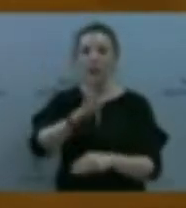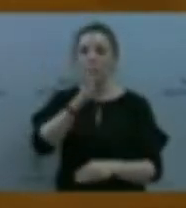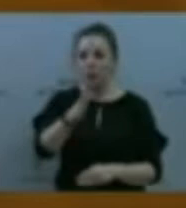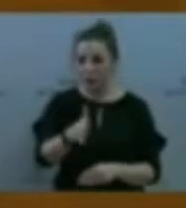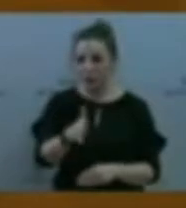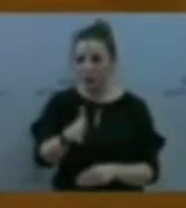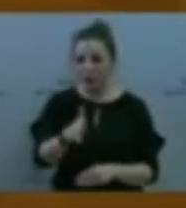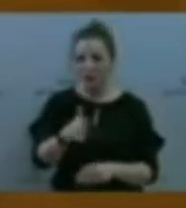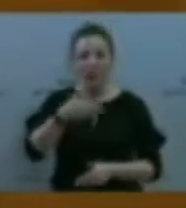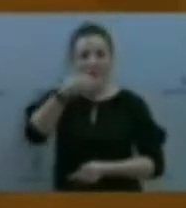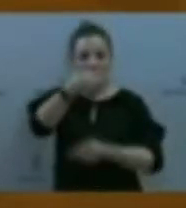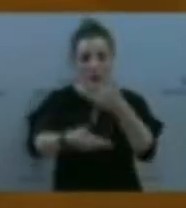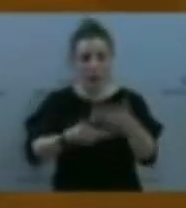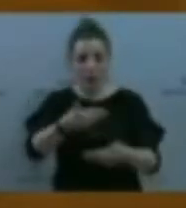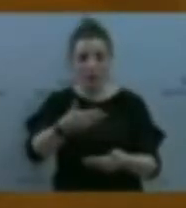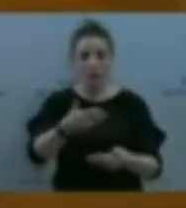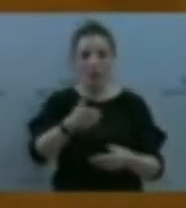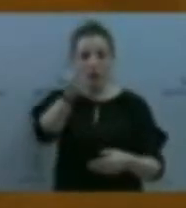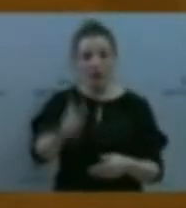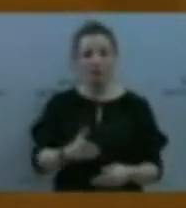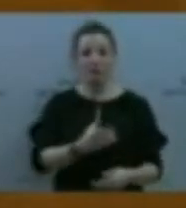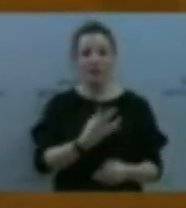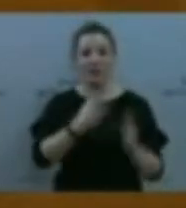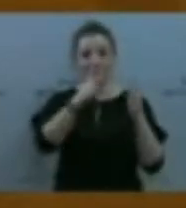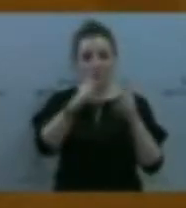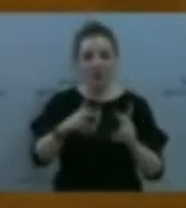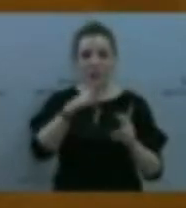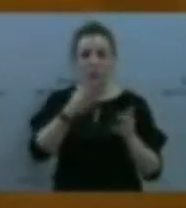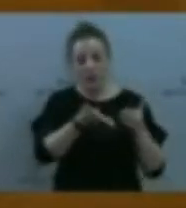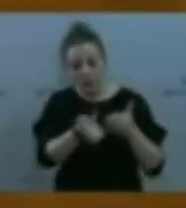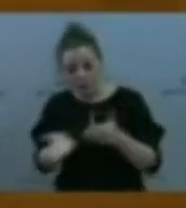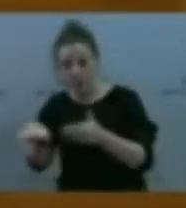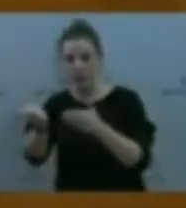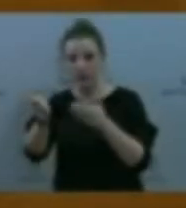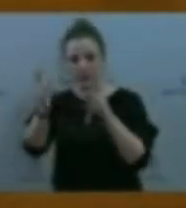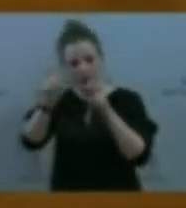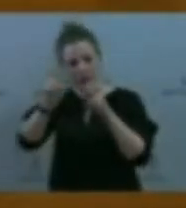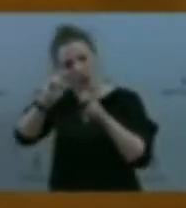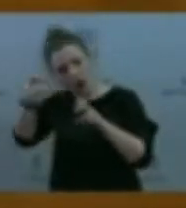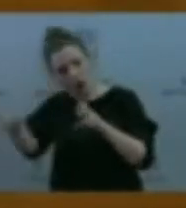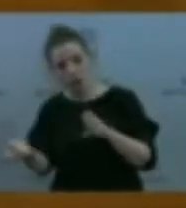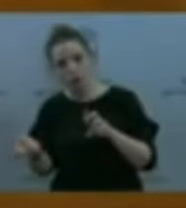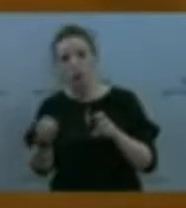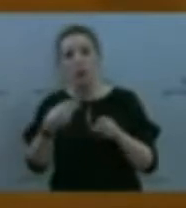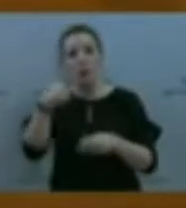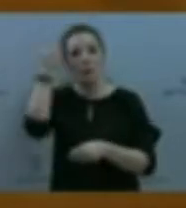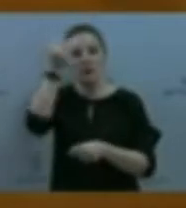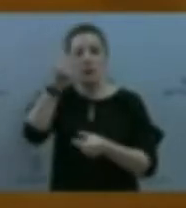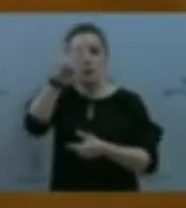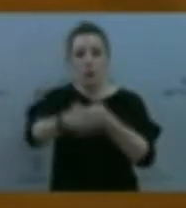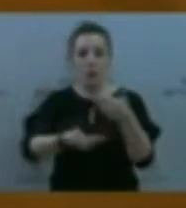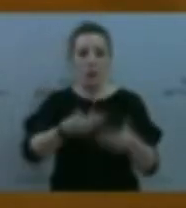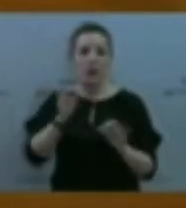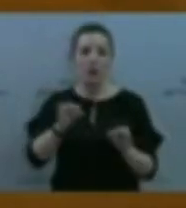de desviar la atención. Y creíamos que no era oportuno, en medio de ese proceso de remoción del síndico, tramitar esa proposición de